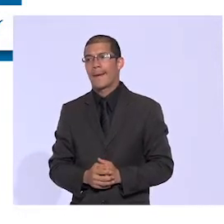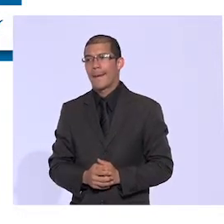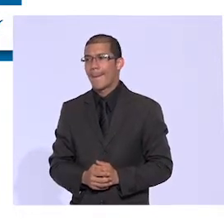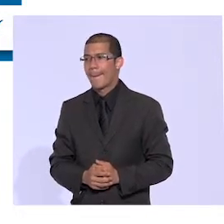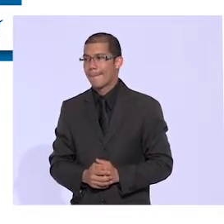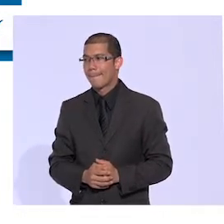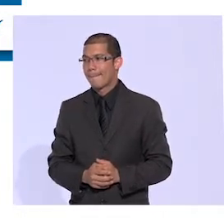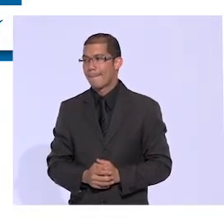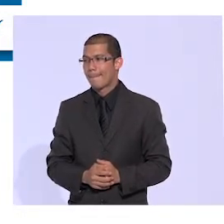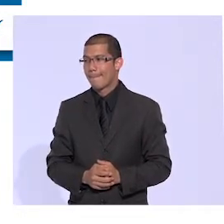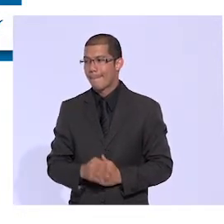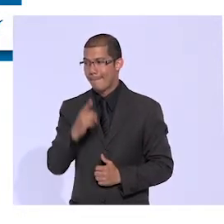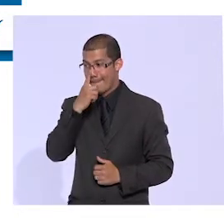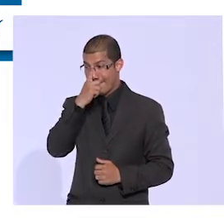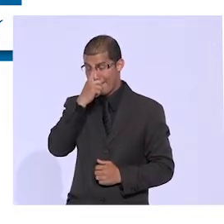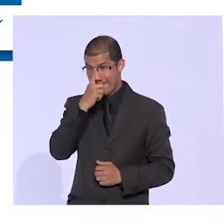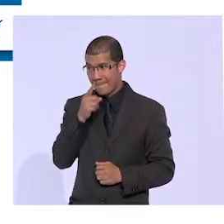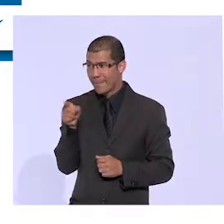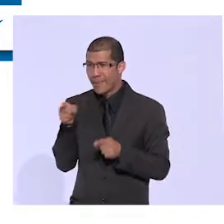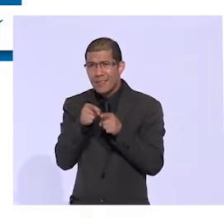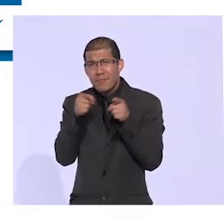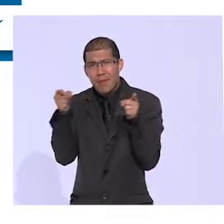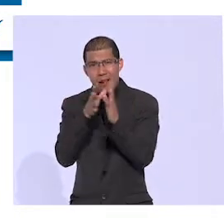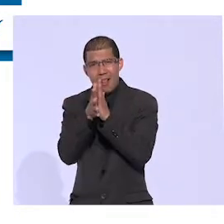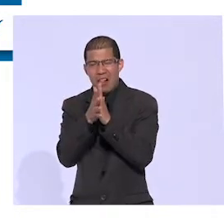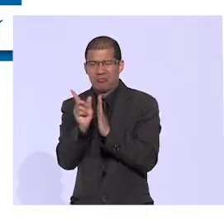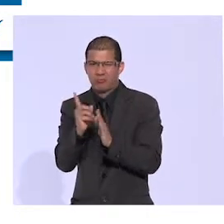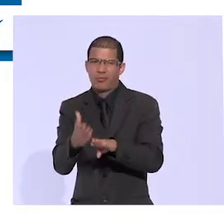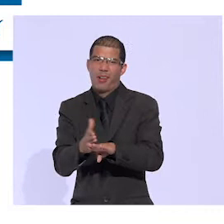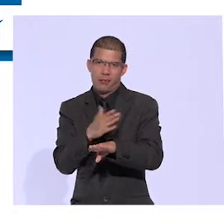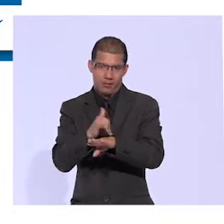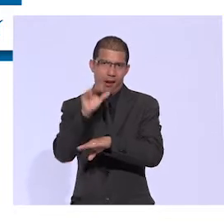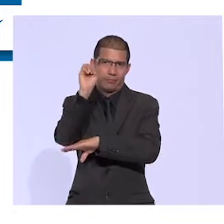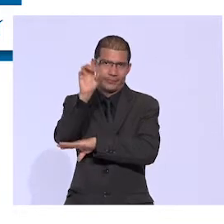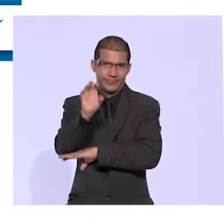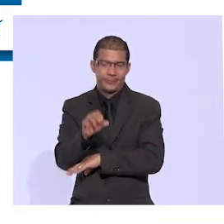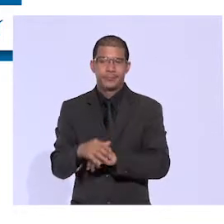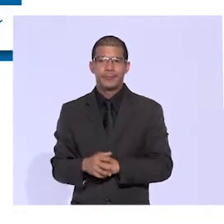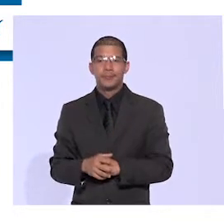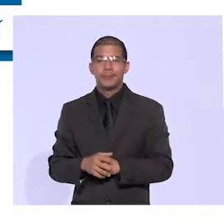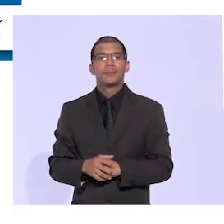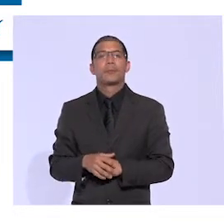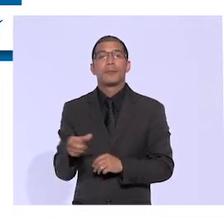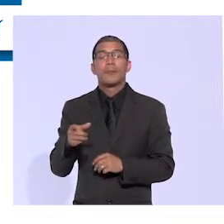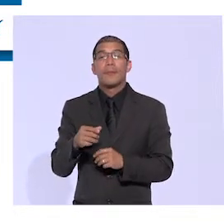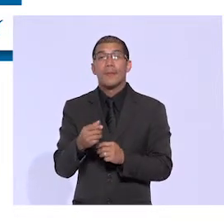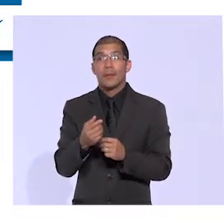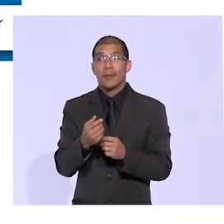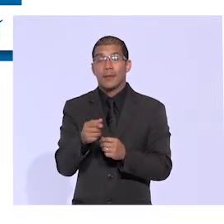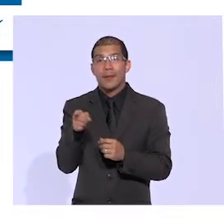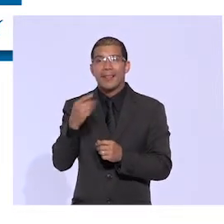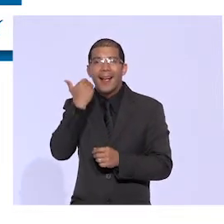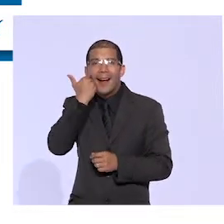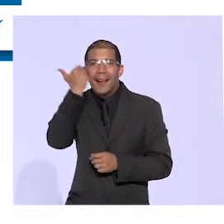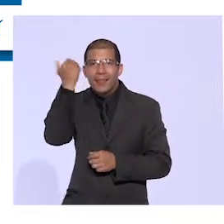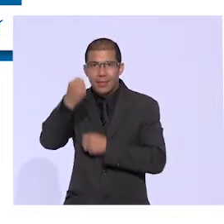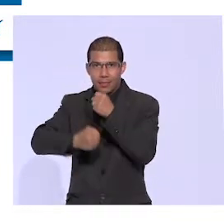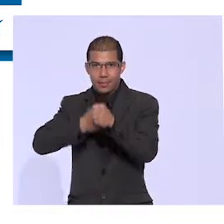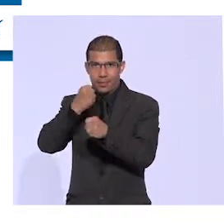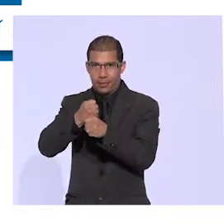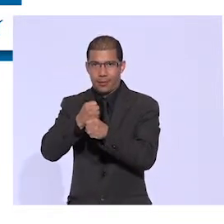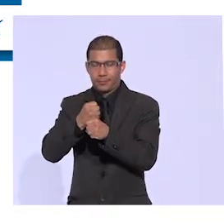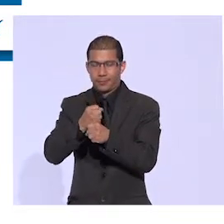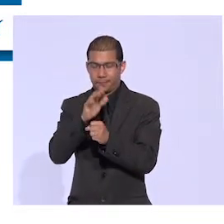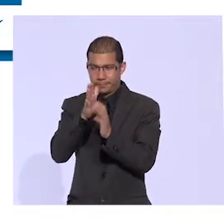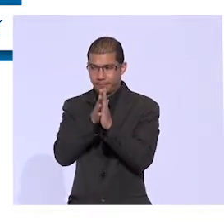no vamos a hacer mucho más en eso porque ya se ha hablado. Distribución por intervalos de edad. Aquí algunas cosas llamativas.